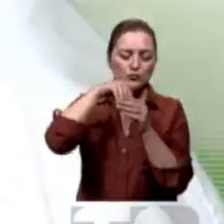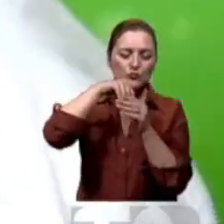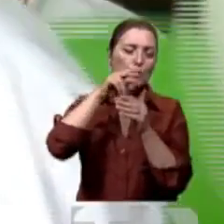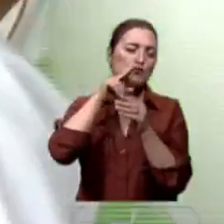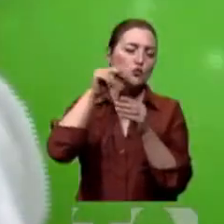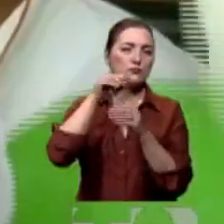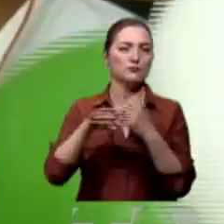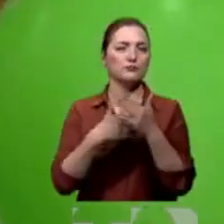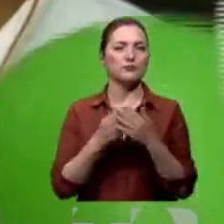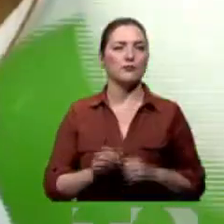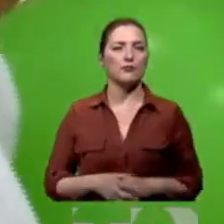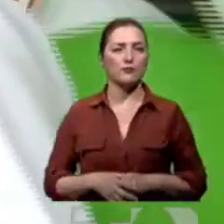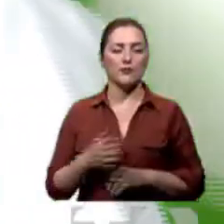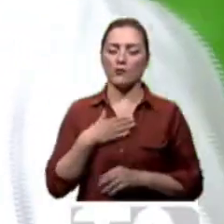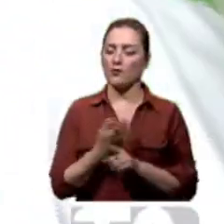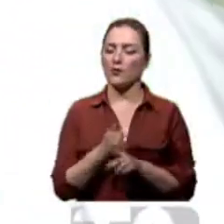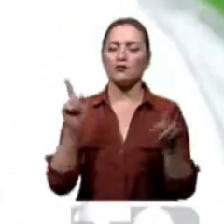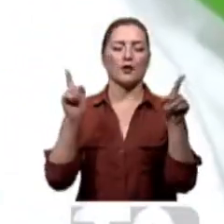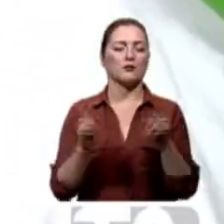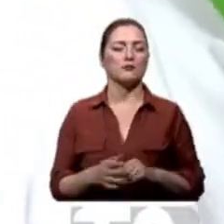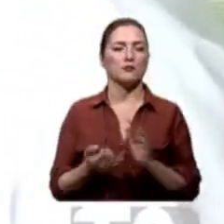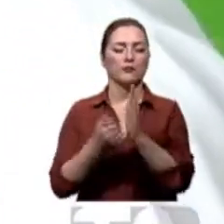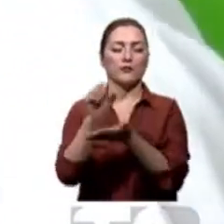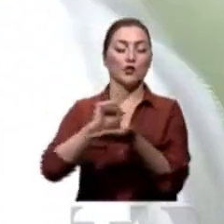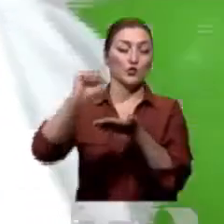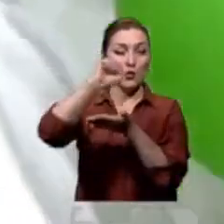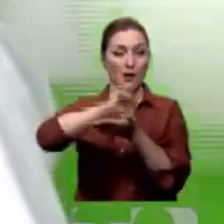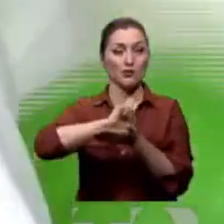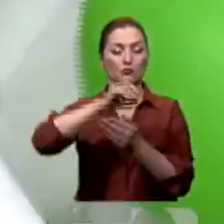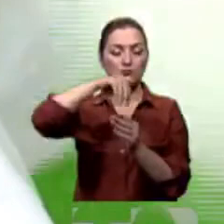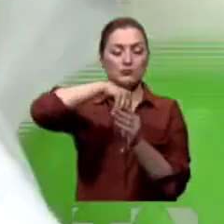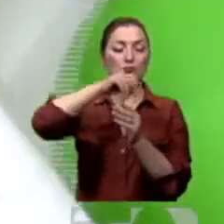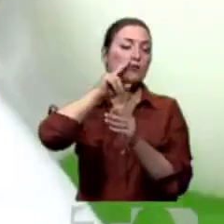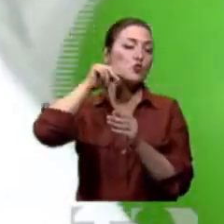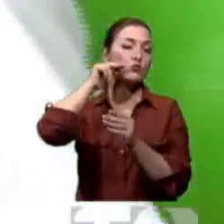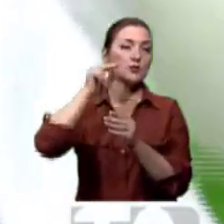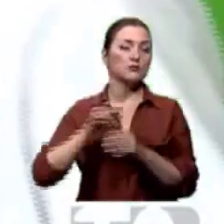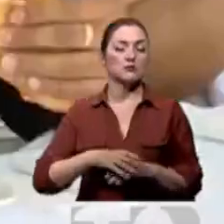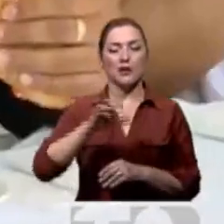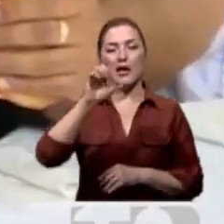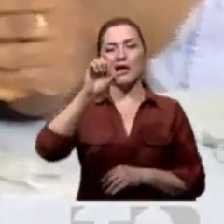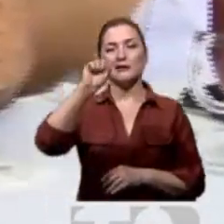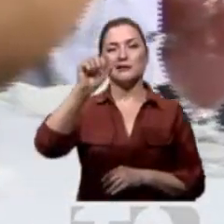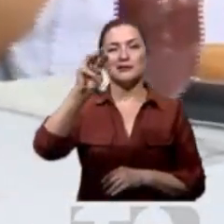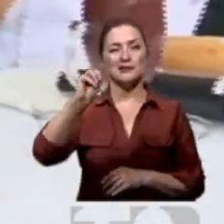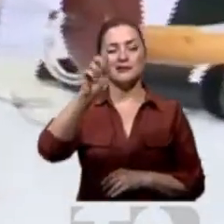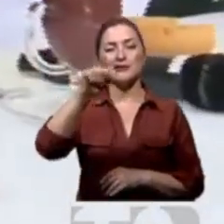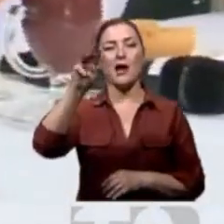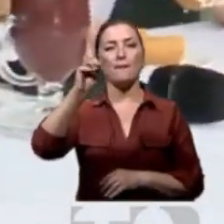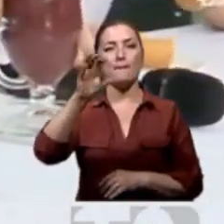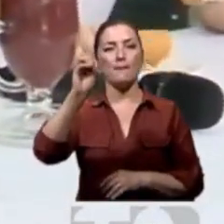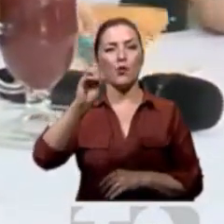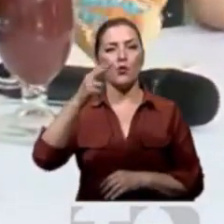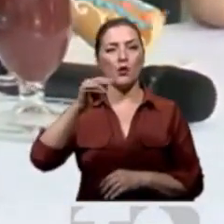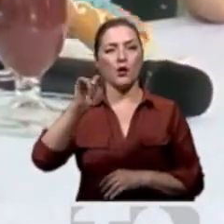nosotros disponemos. Es algo que nos distingue de aquí del sector de Solanda. Tenemos rellenos como es de sambo, de higo, tenemos rellenos de mora, de